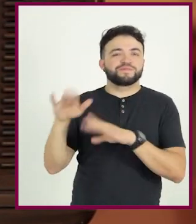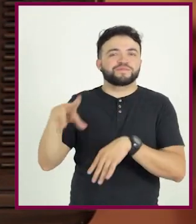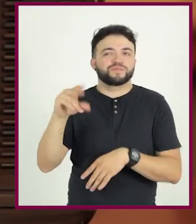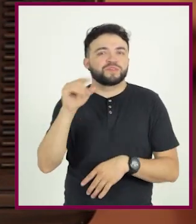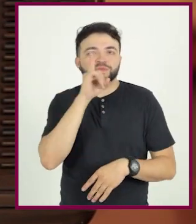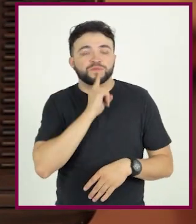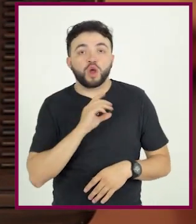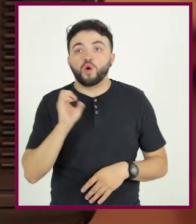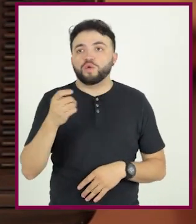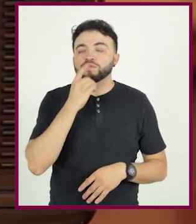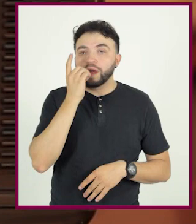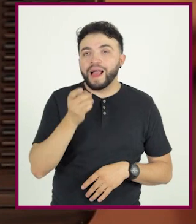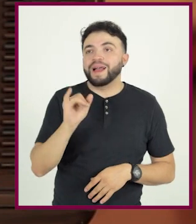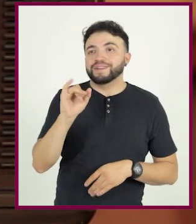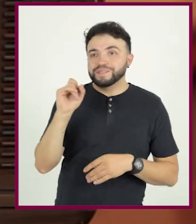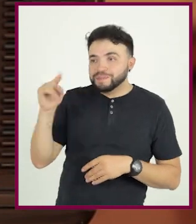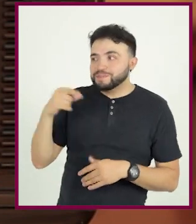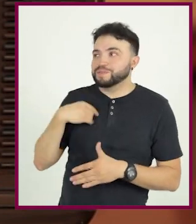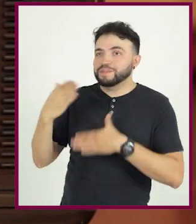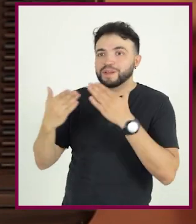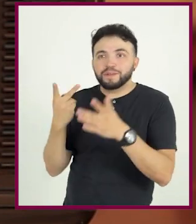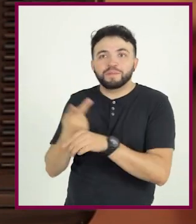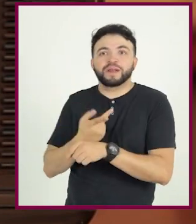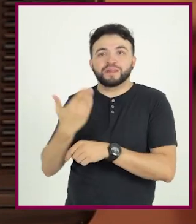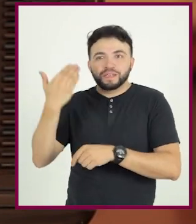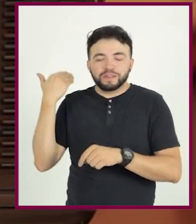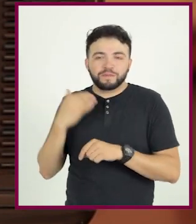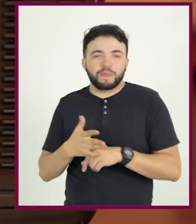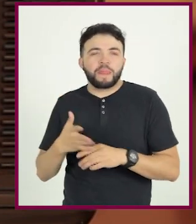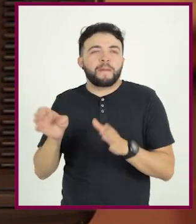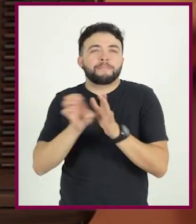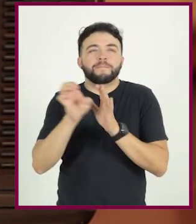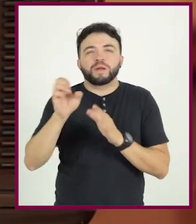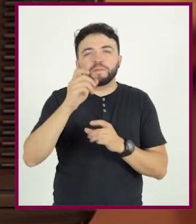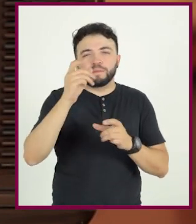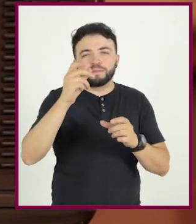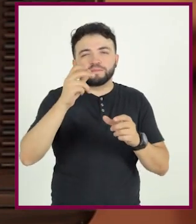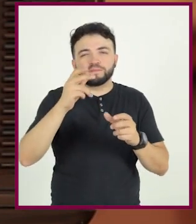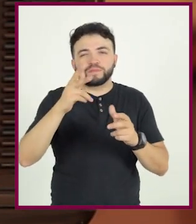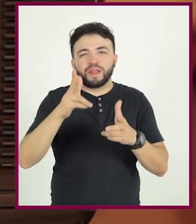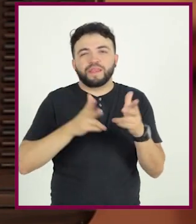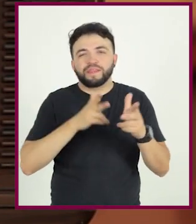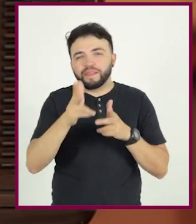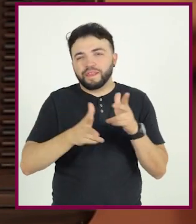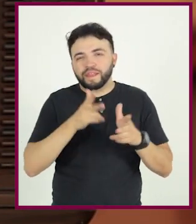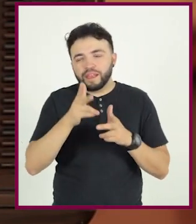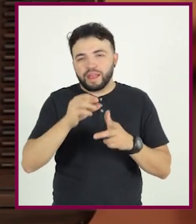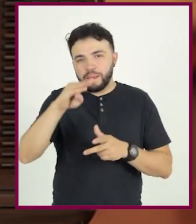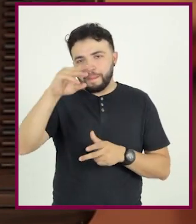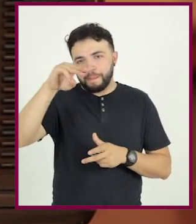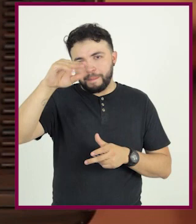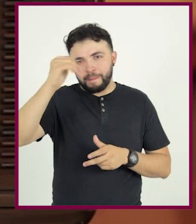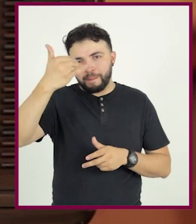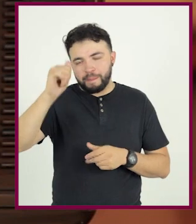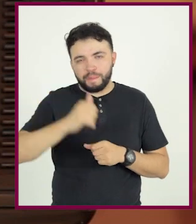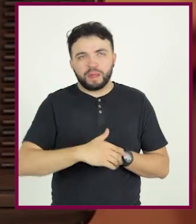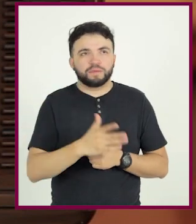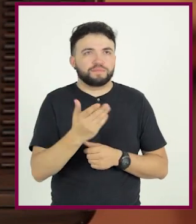o desmintiendo hechos del pasado. Yo creo que un ejemplo que lo podría ocupar actualmente es, por ejemplo, el Tren Maya.